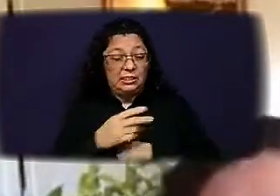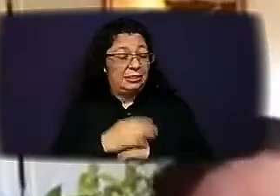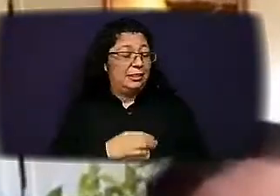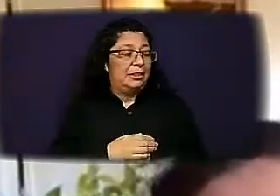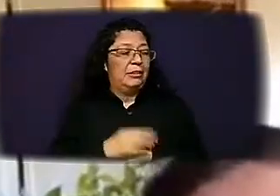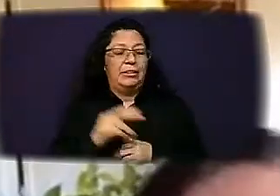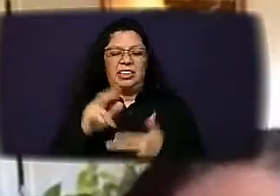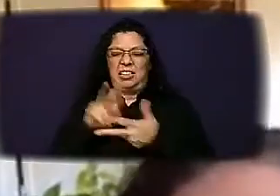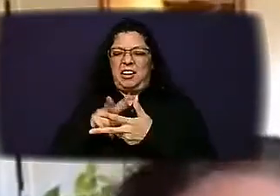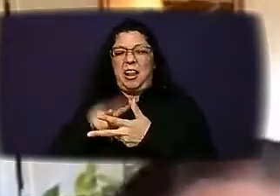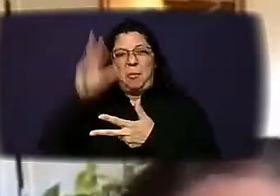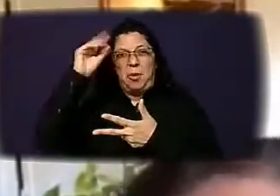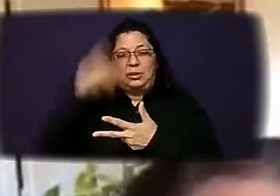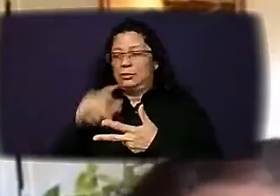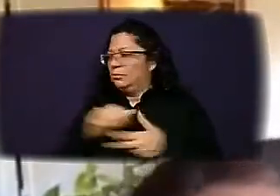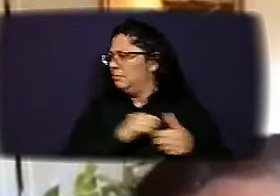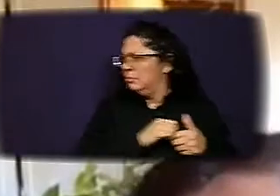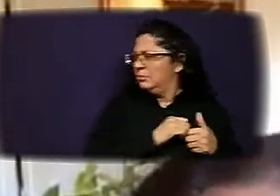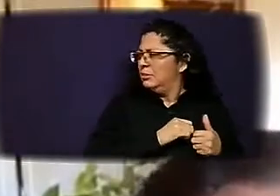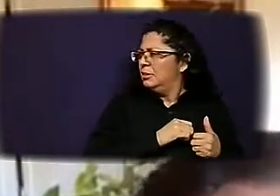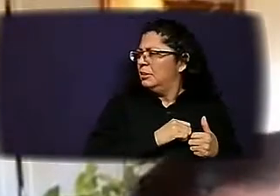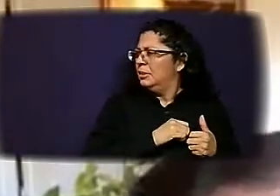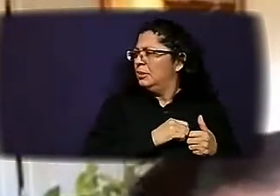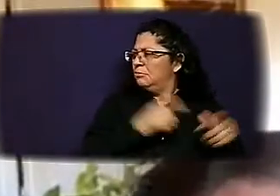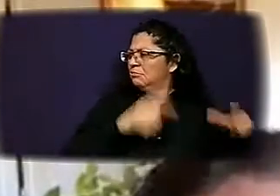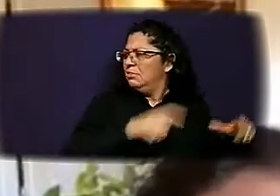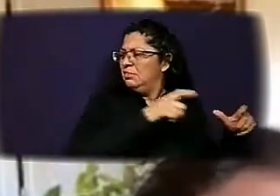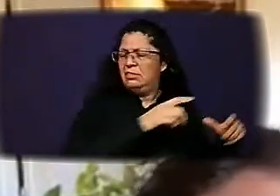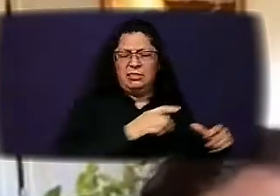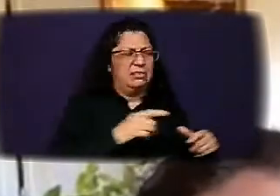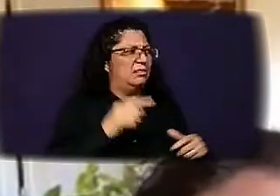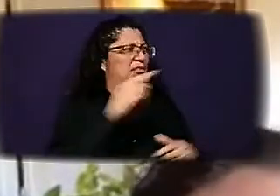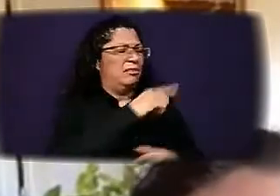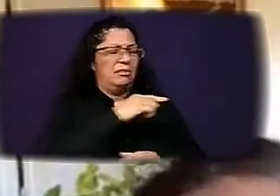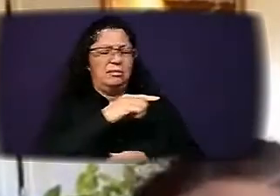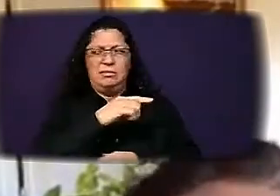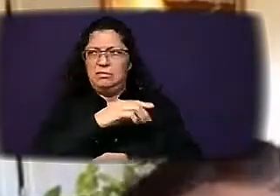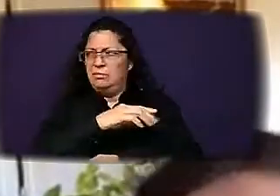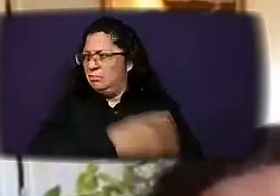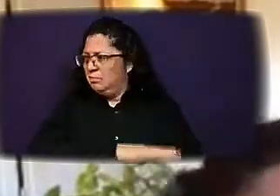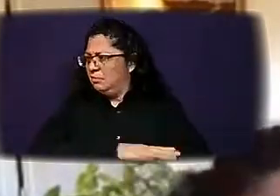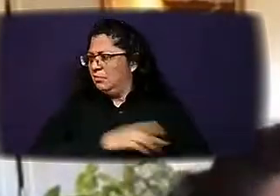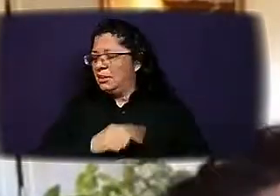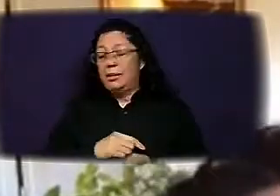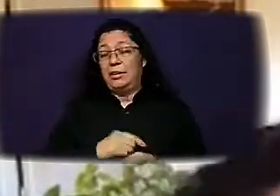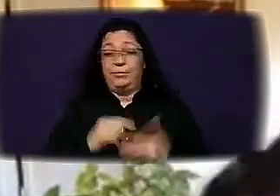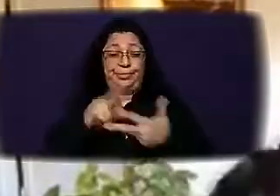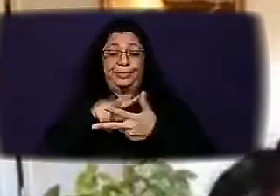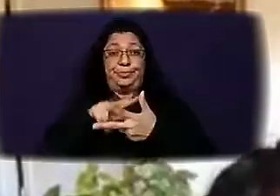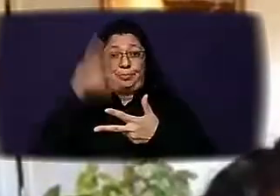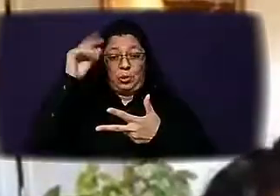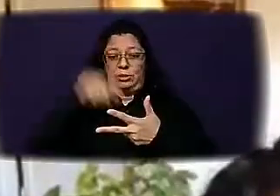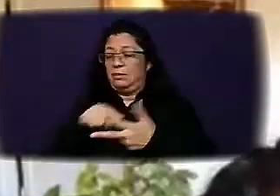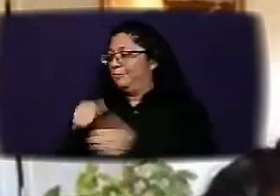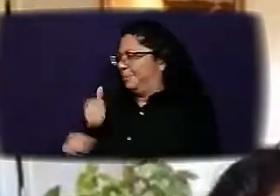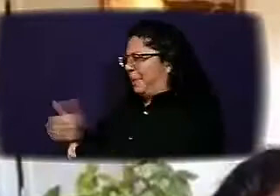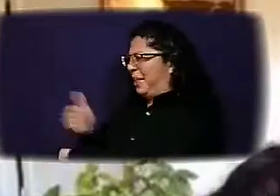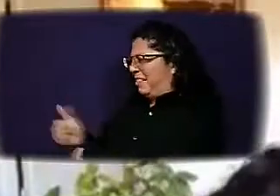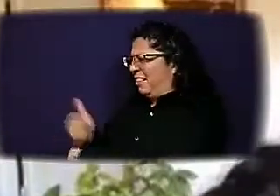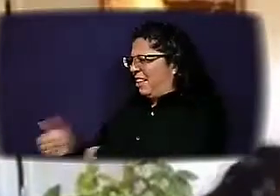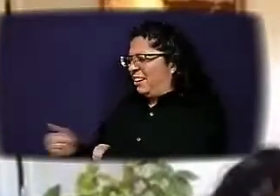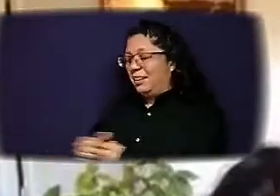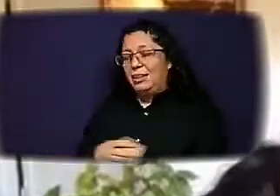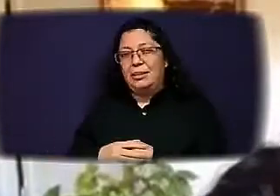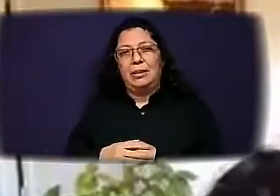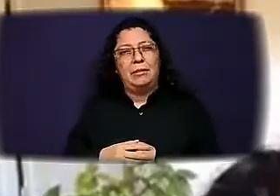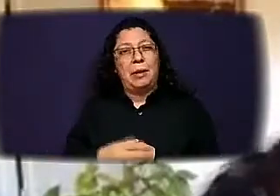niños no les gustan comer a la misma mesa con él. Lo culpan por todo, pero no le